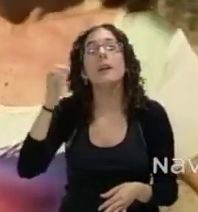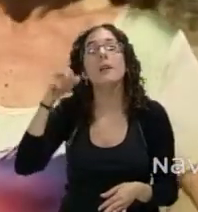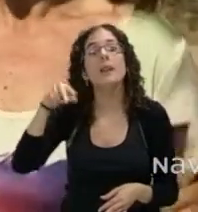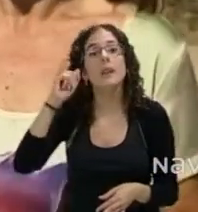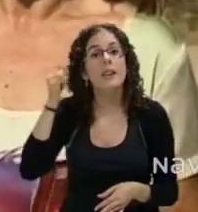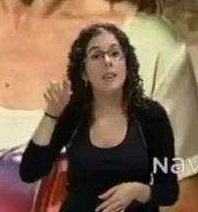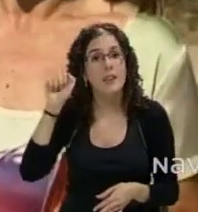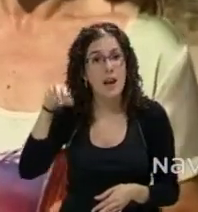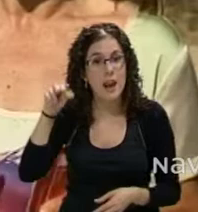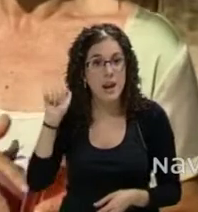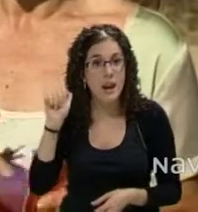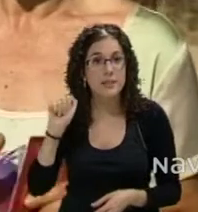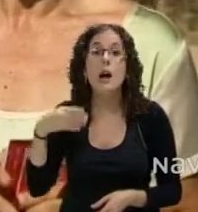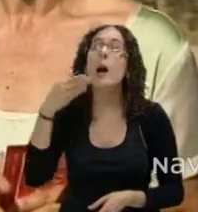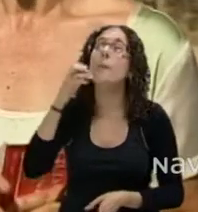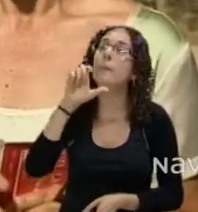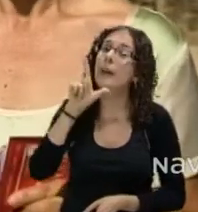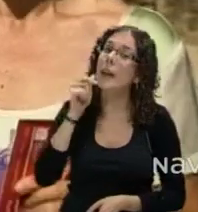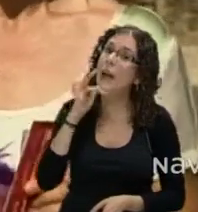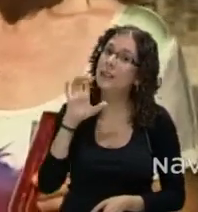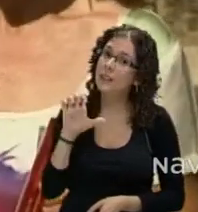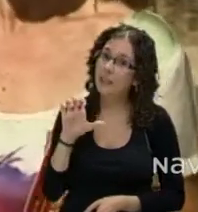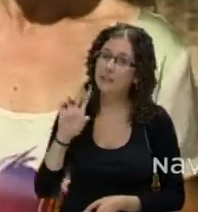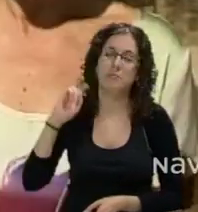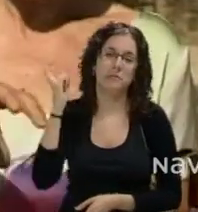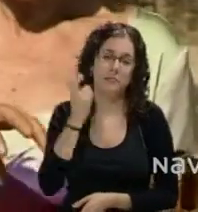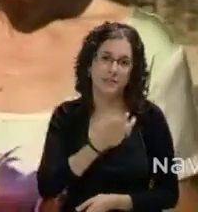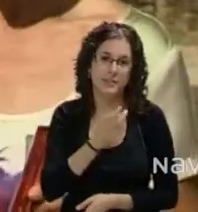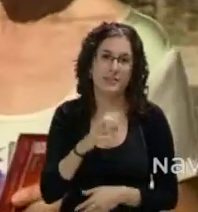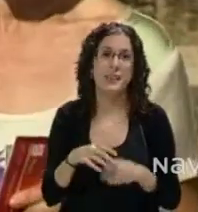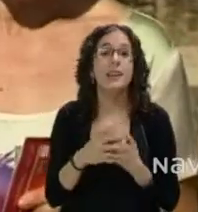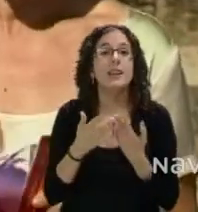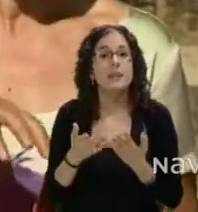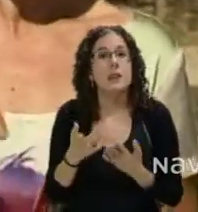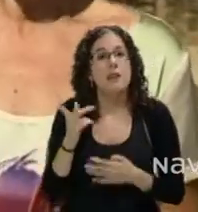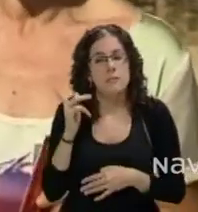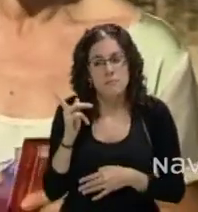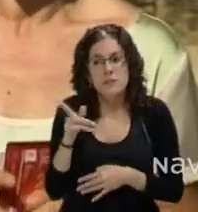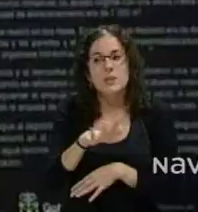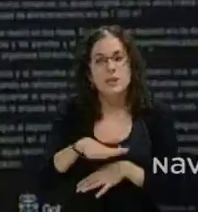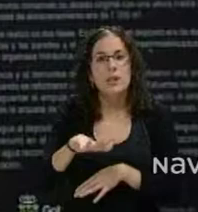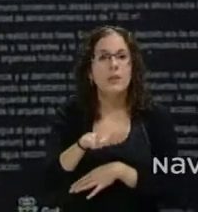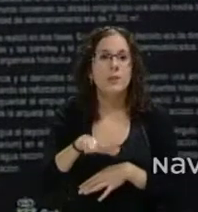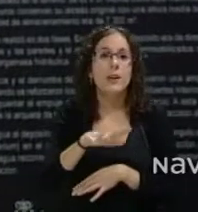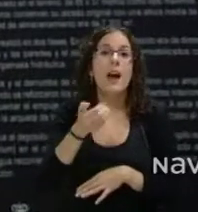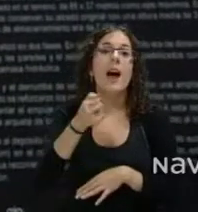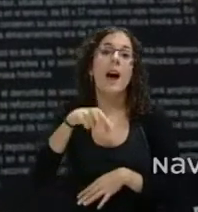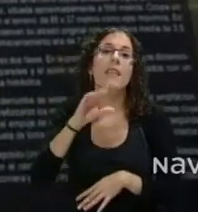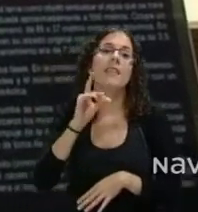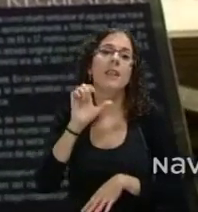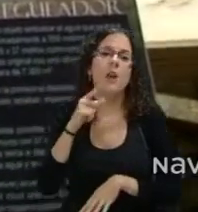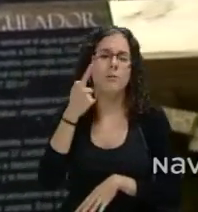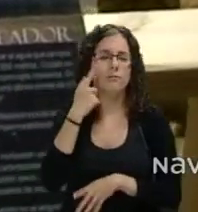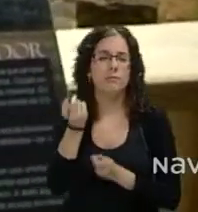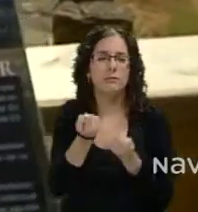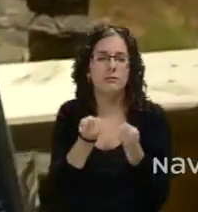Las Nequeas, al sur de Valdizarbe. Entonces, este área estaba controlada por Andelo. Además de